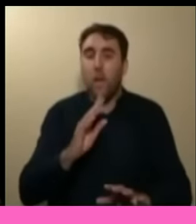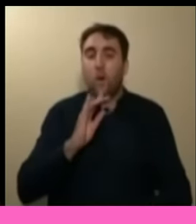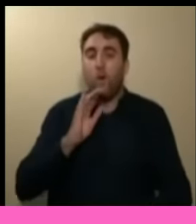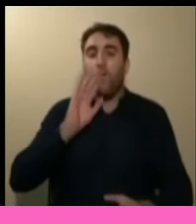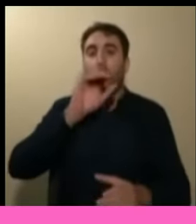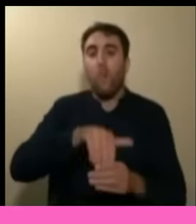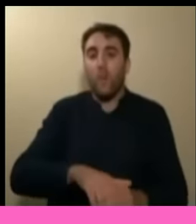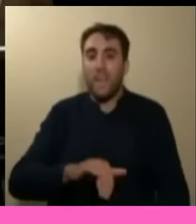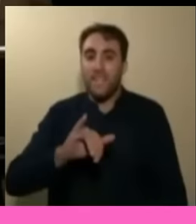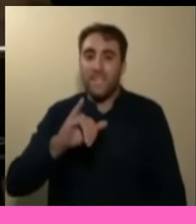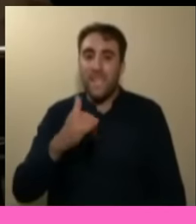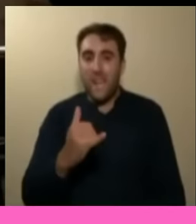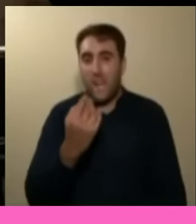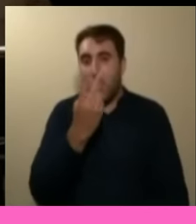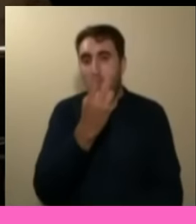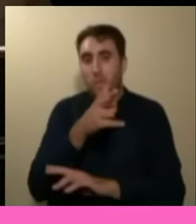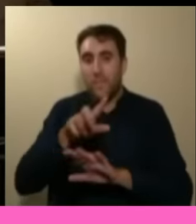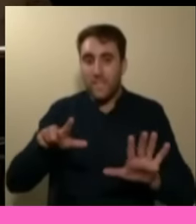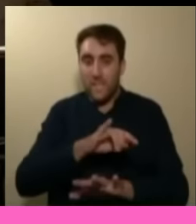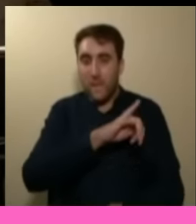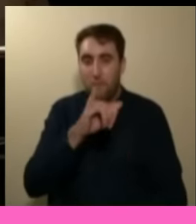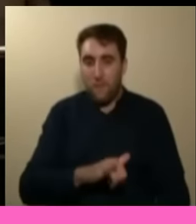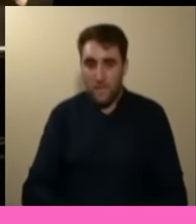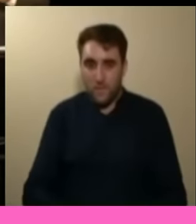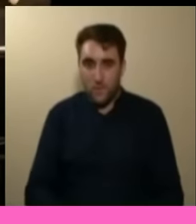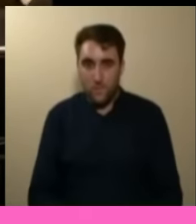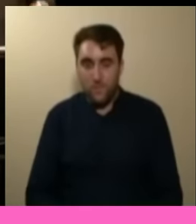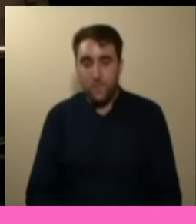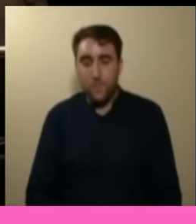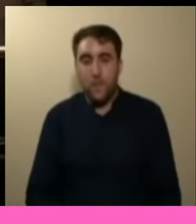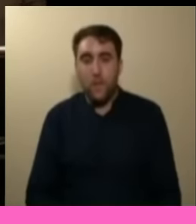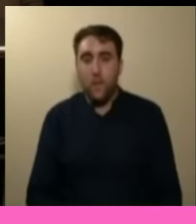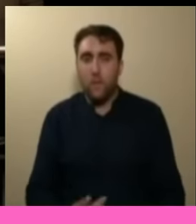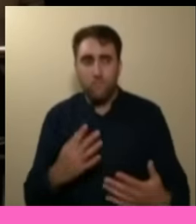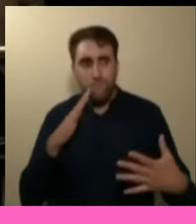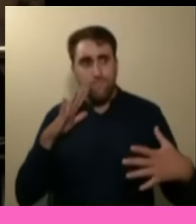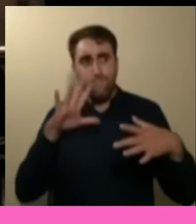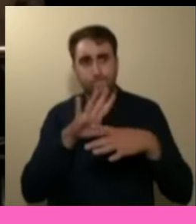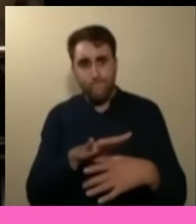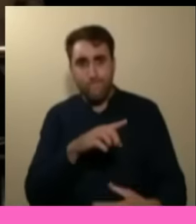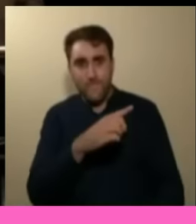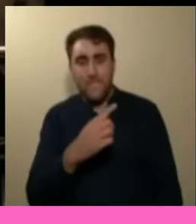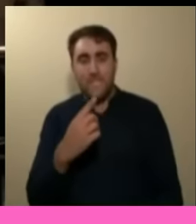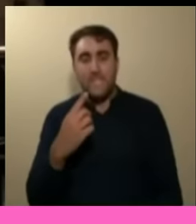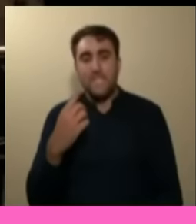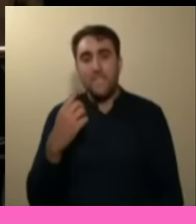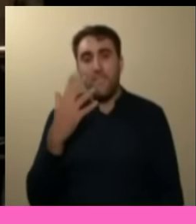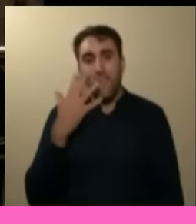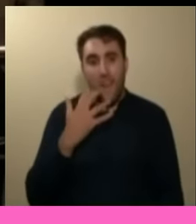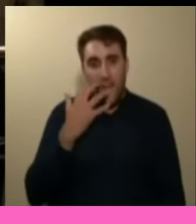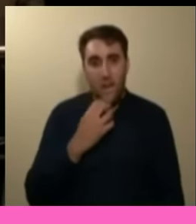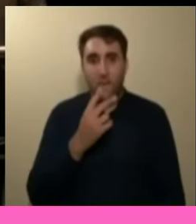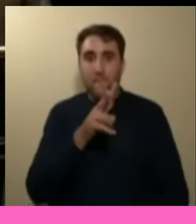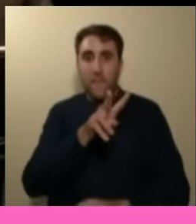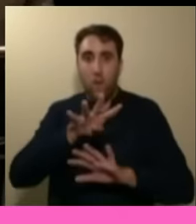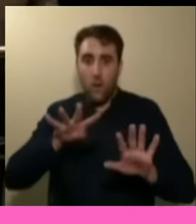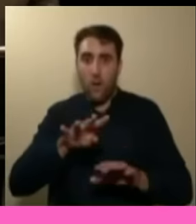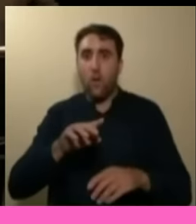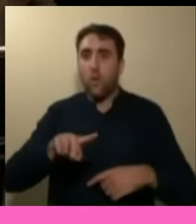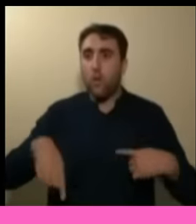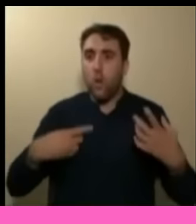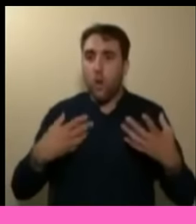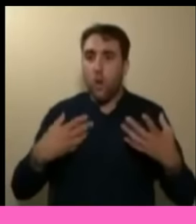el próximo domingo 27 de marzo. Coincidimos con el senador Vergara. El 24 vamos todos por la celeste